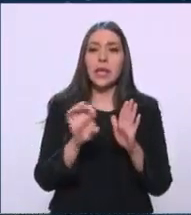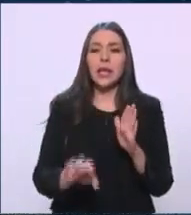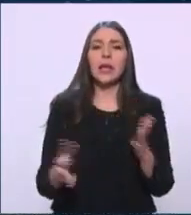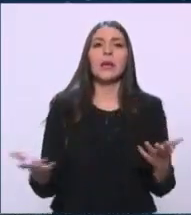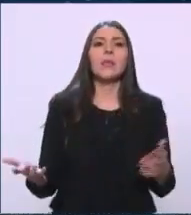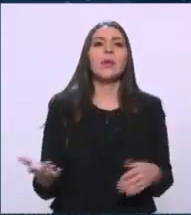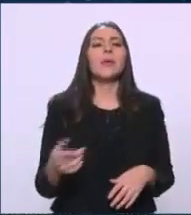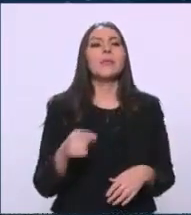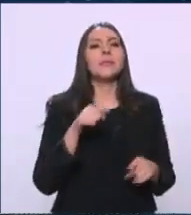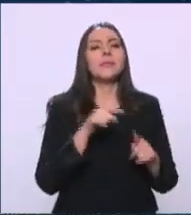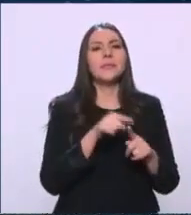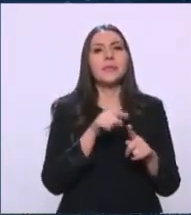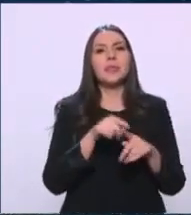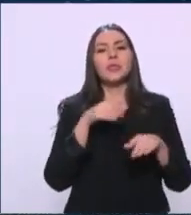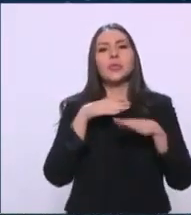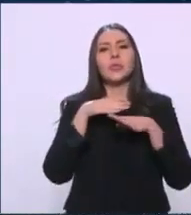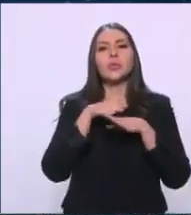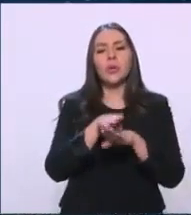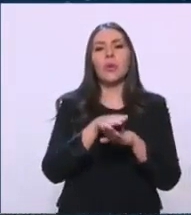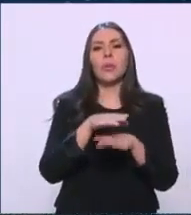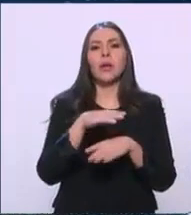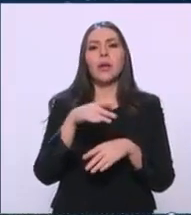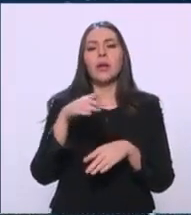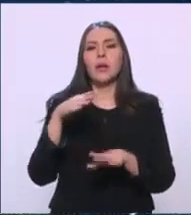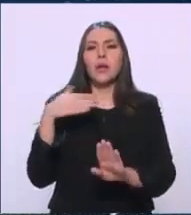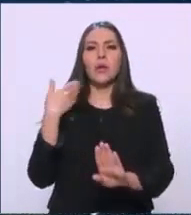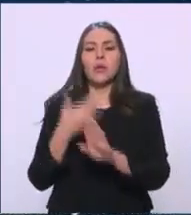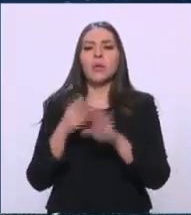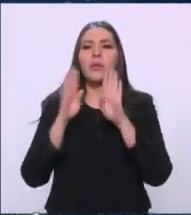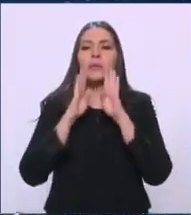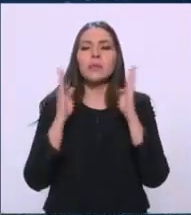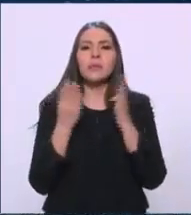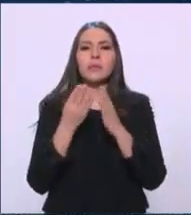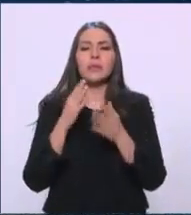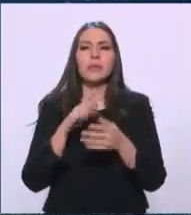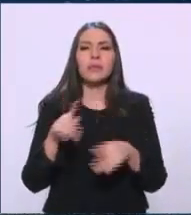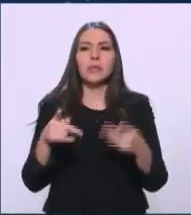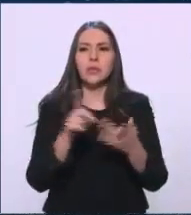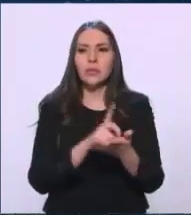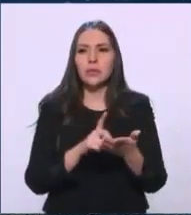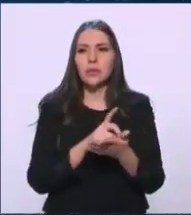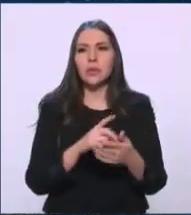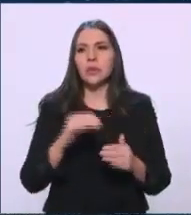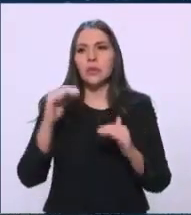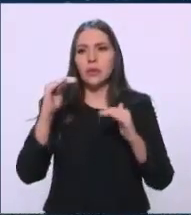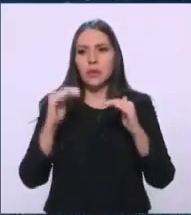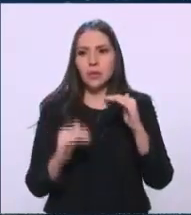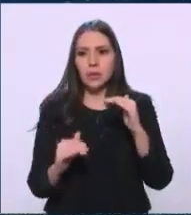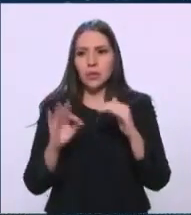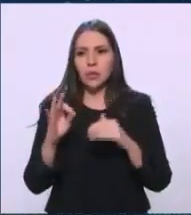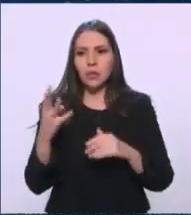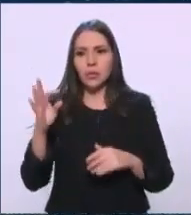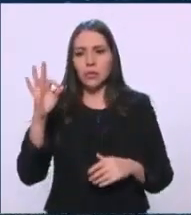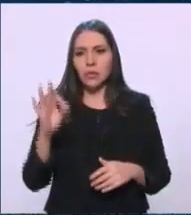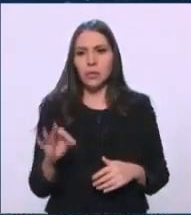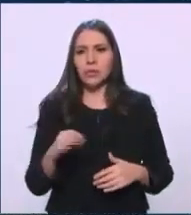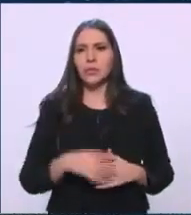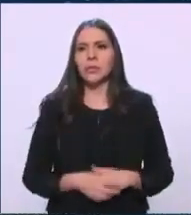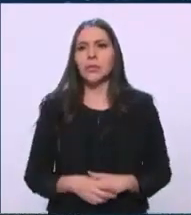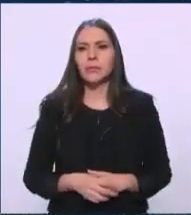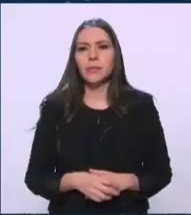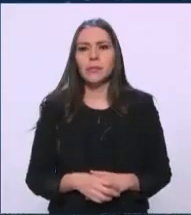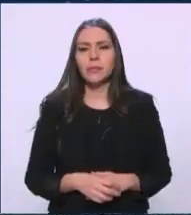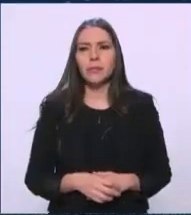el narcotráfico, está en 43%, si vas a... Me parece que tenemos ahí, si me permites,